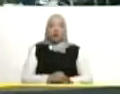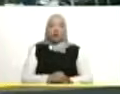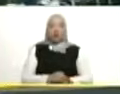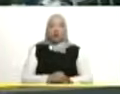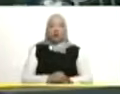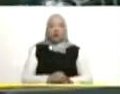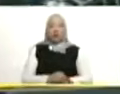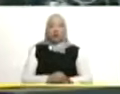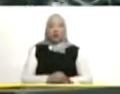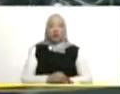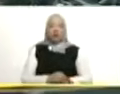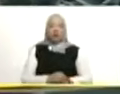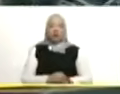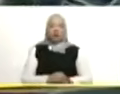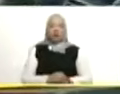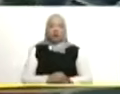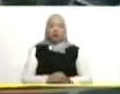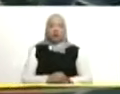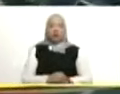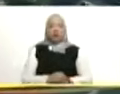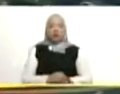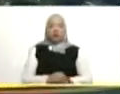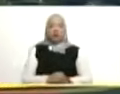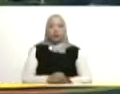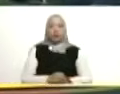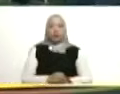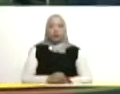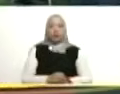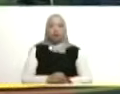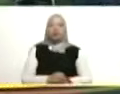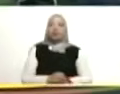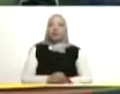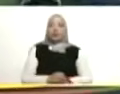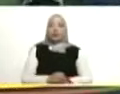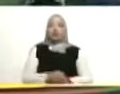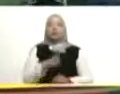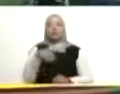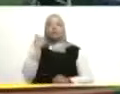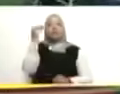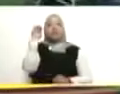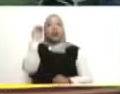Y ya verán qué es. Ya verán.